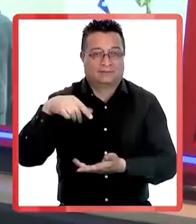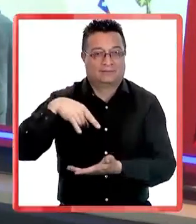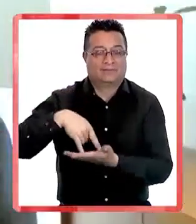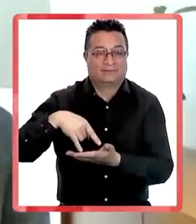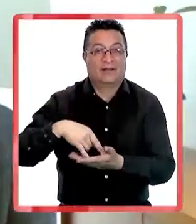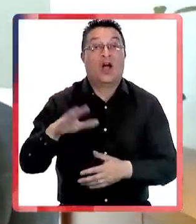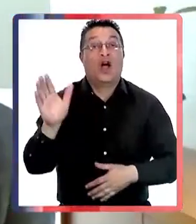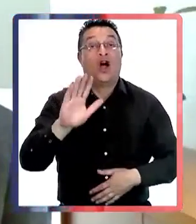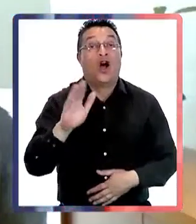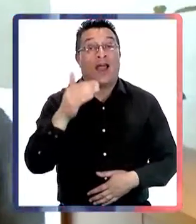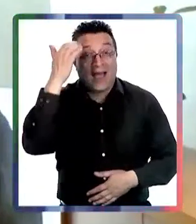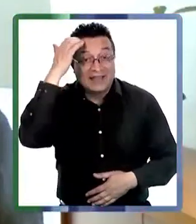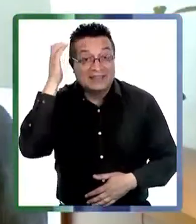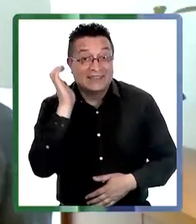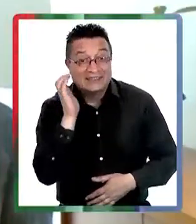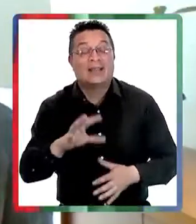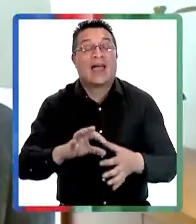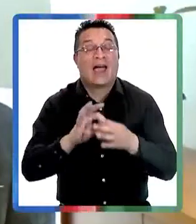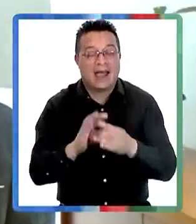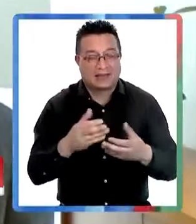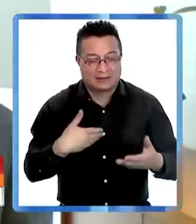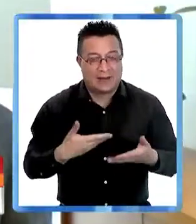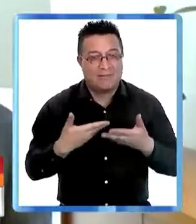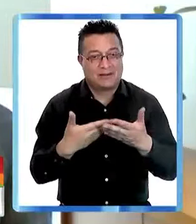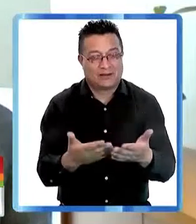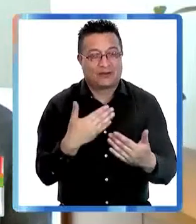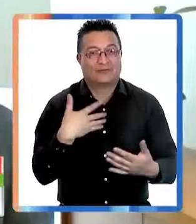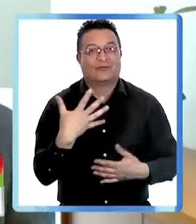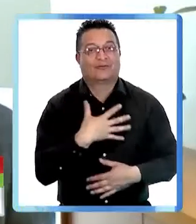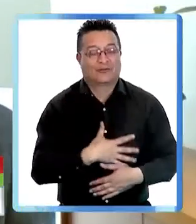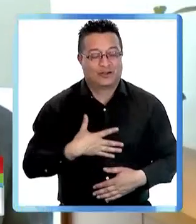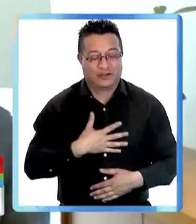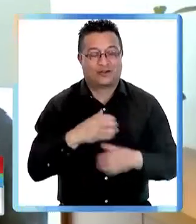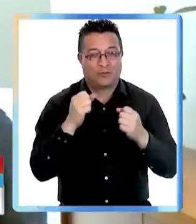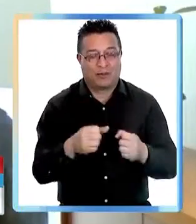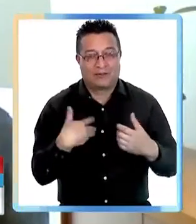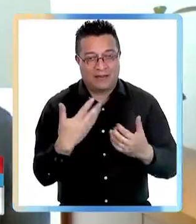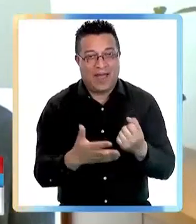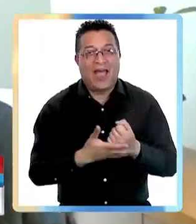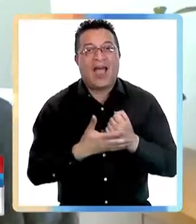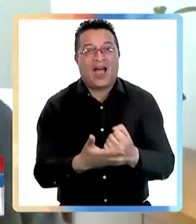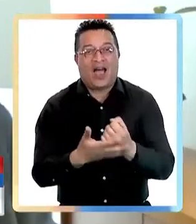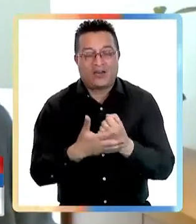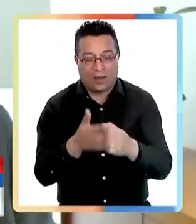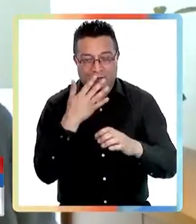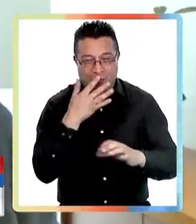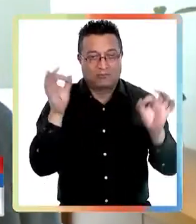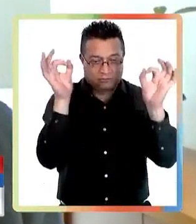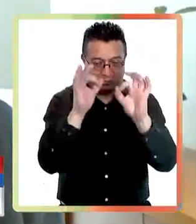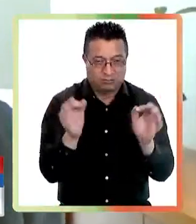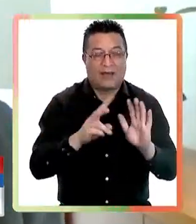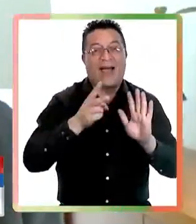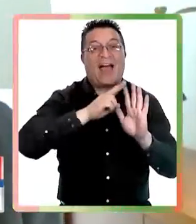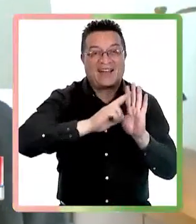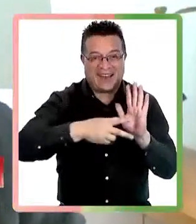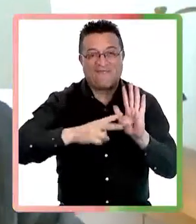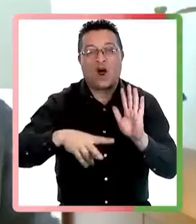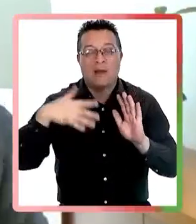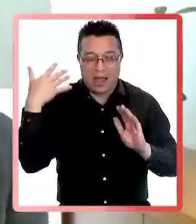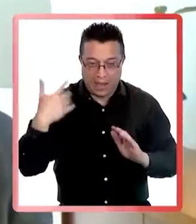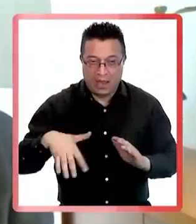Parlamento. Scarlett, muchas gracias por la invitación. Muy contento de poder ayudar a hacer esta